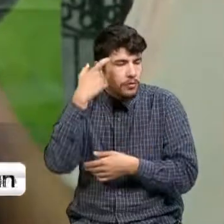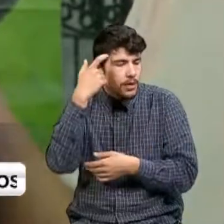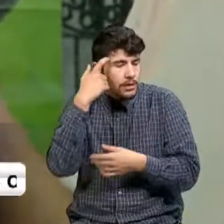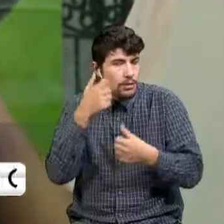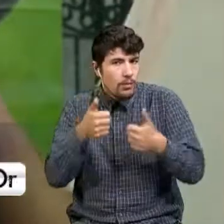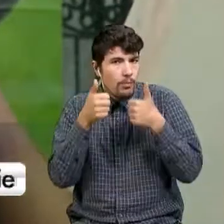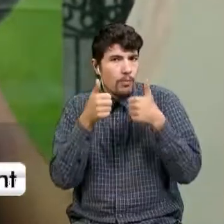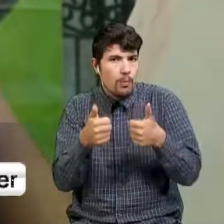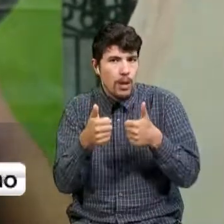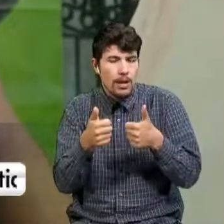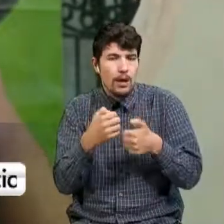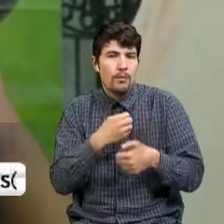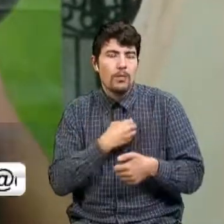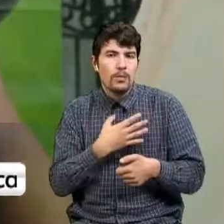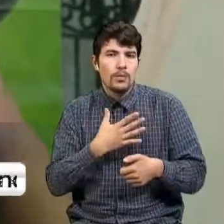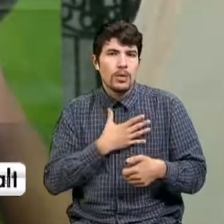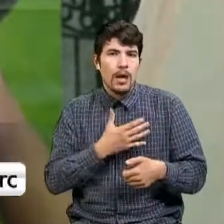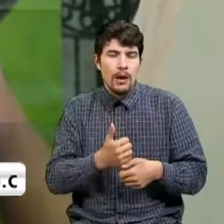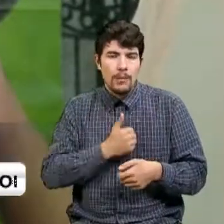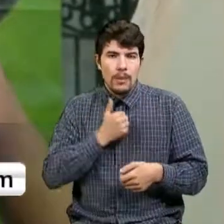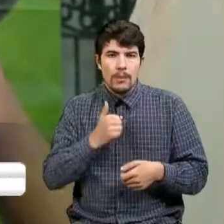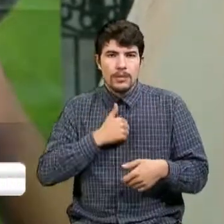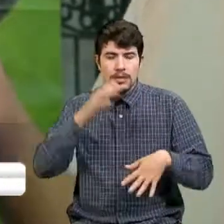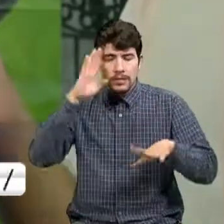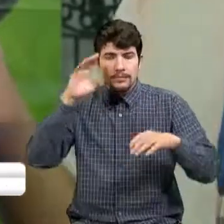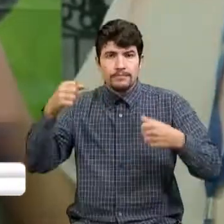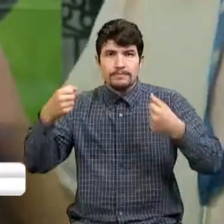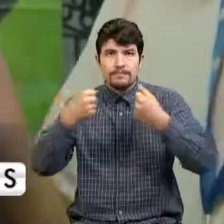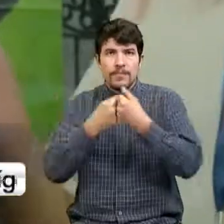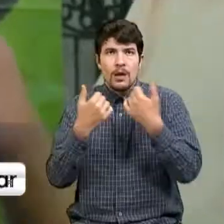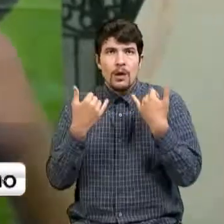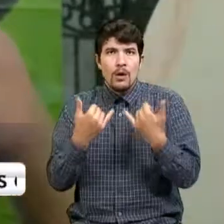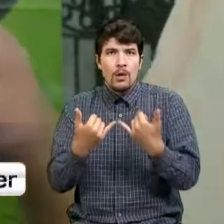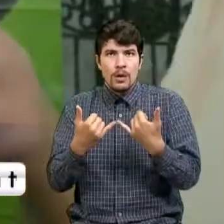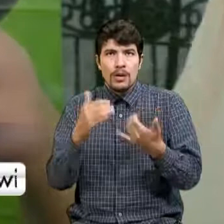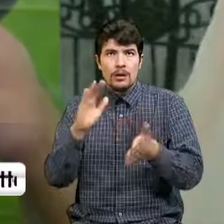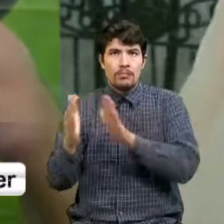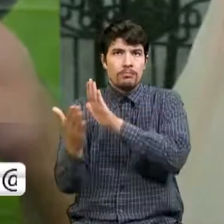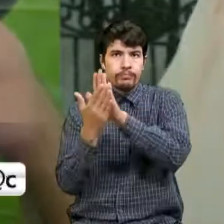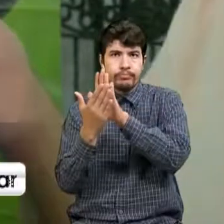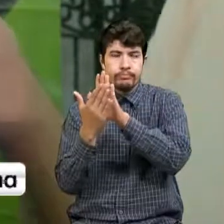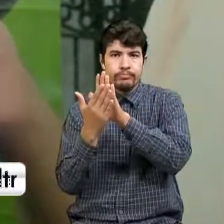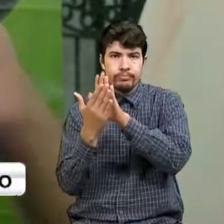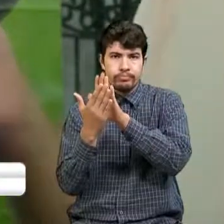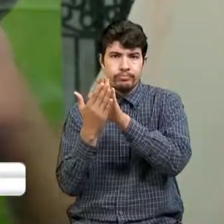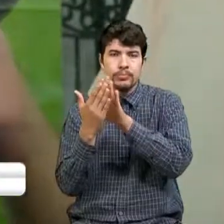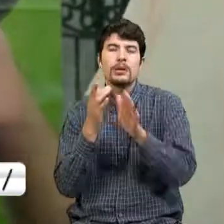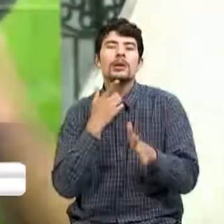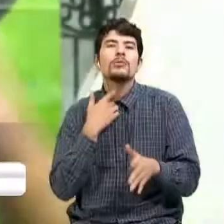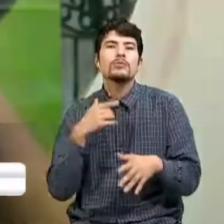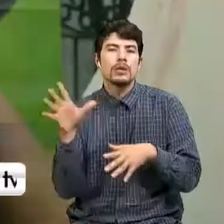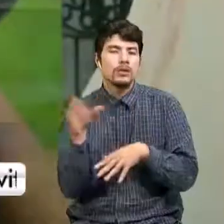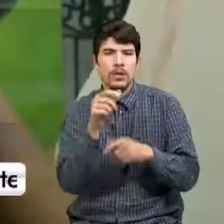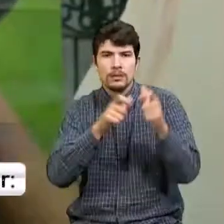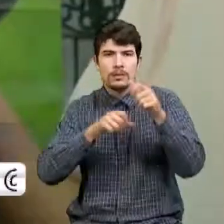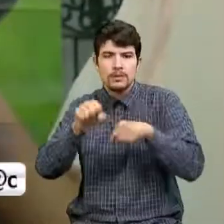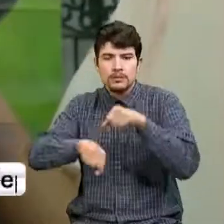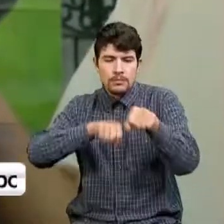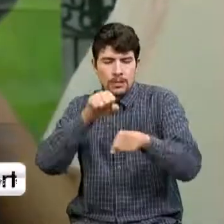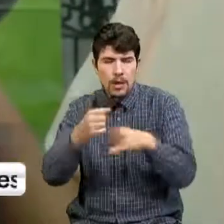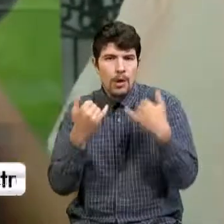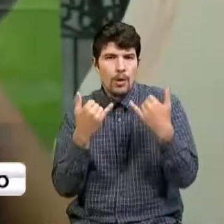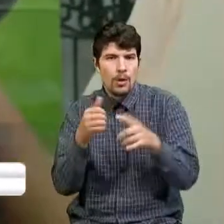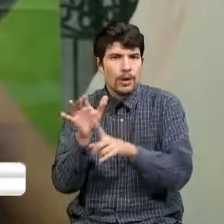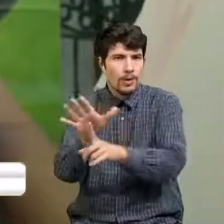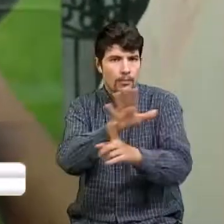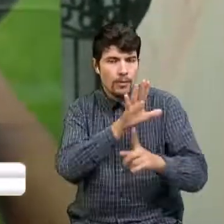para aprovechar la coyuntura que se vive hoy en día frente al ciclismo y lo que están haciendo nuestros ciclistas nacionales hoy le hemos manifestado